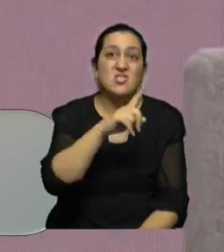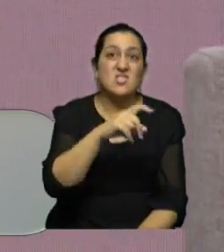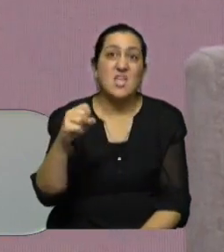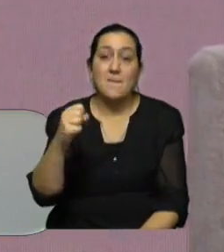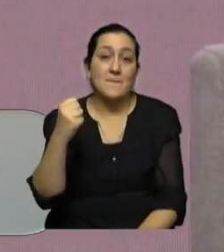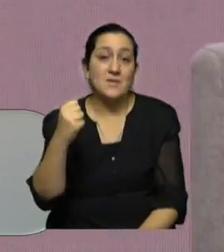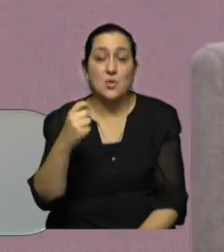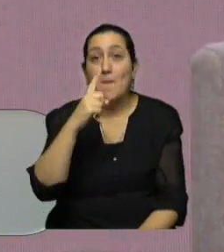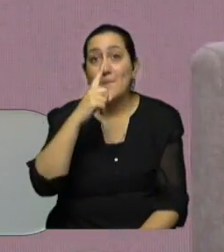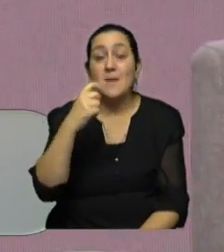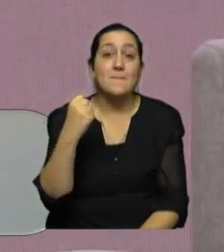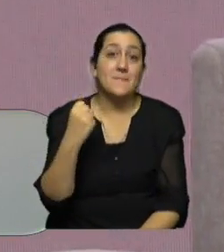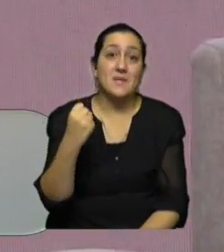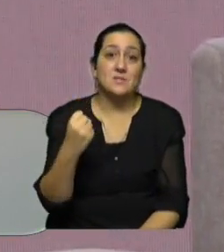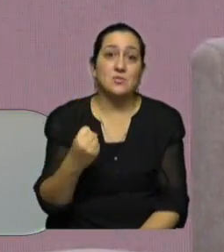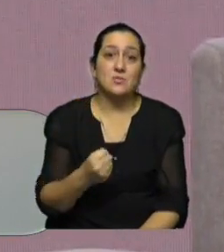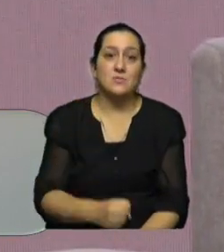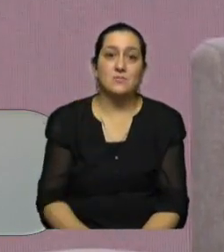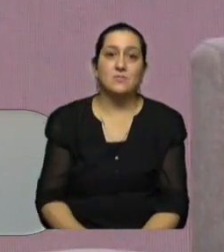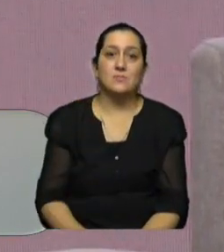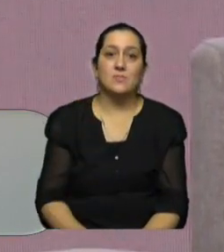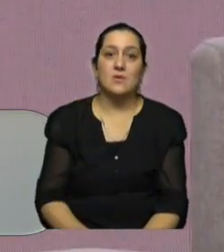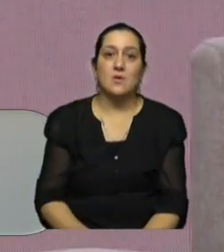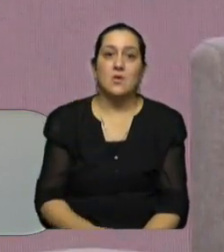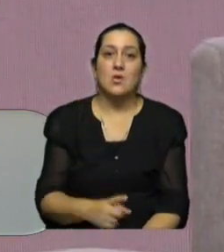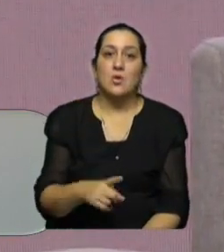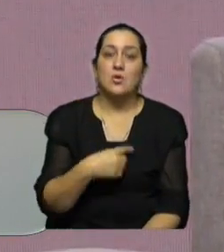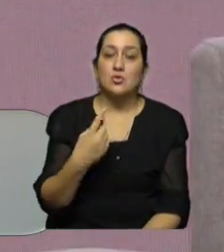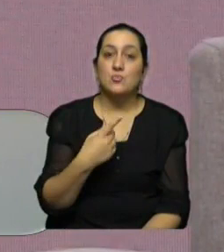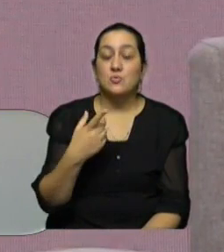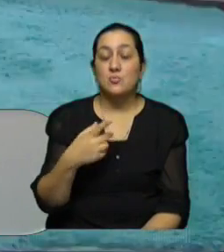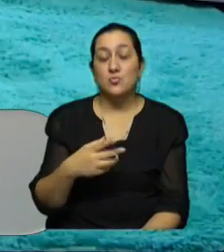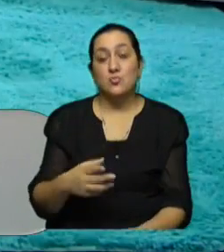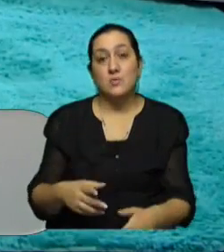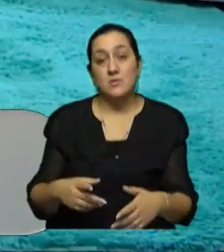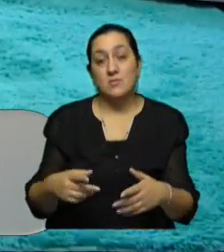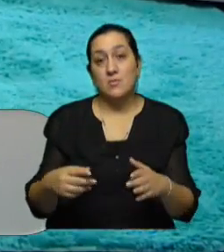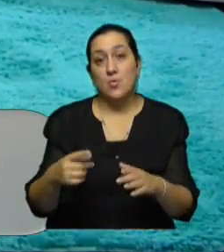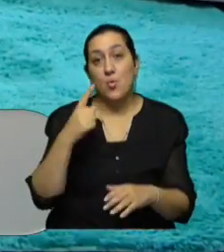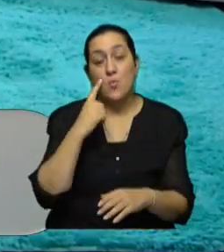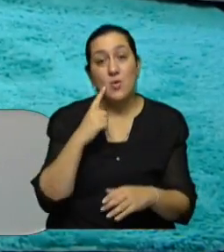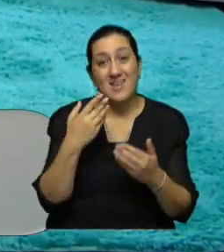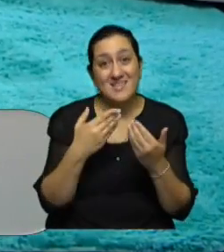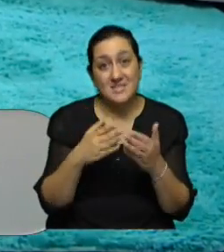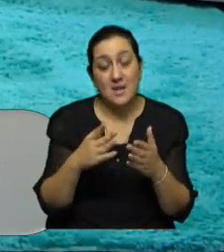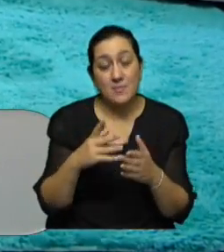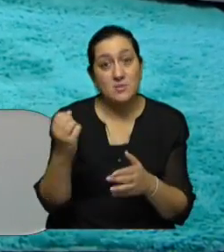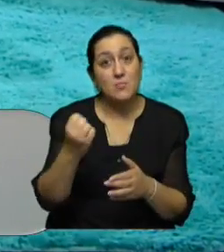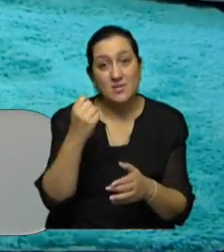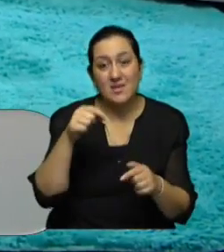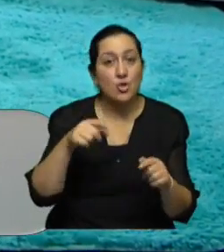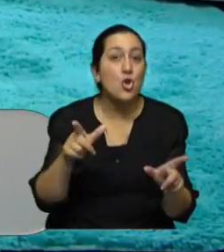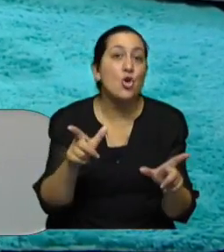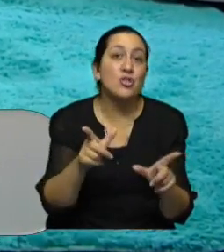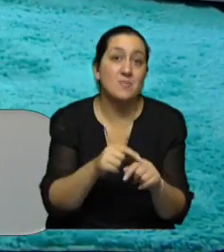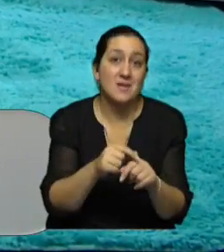pesos, colaborar con Fede para que esto sea posible? Nosotros pusimos una meta inicial y siempre está bueno recalcar esto, que esto no va a terminar cuando